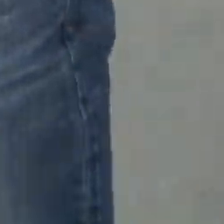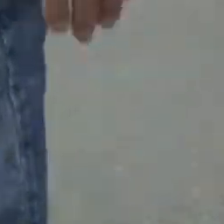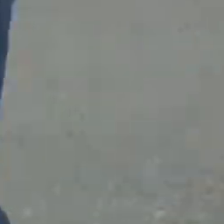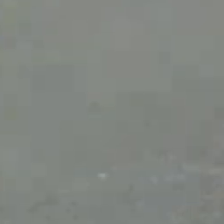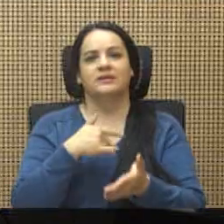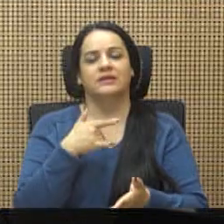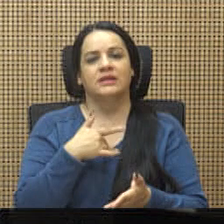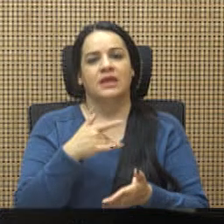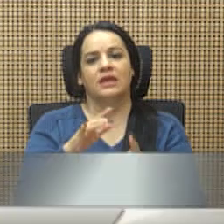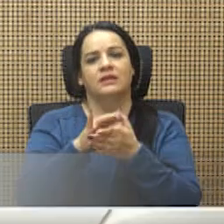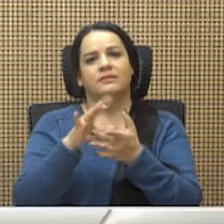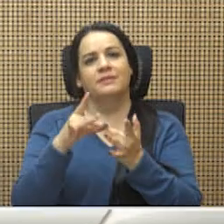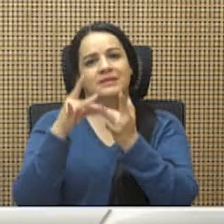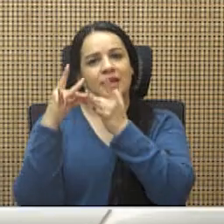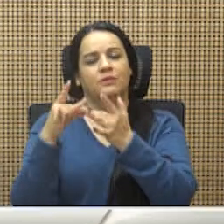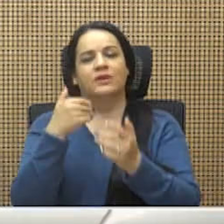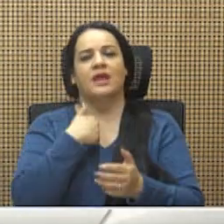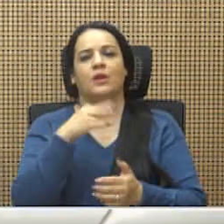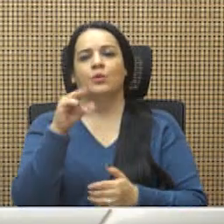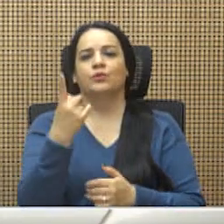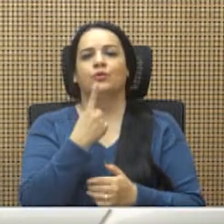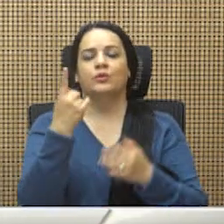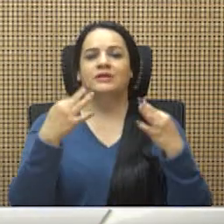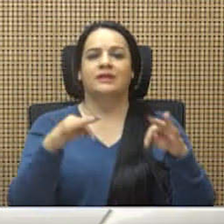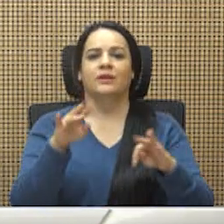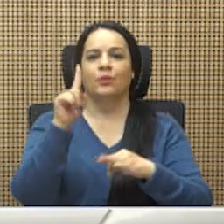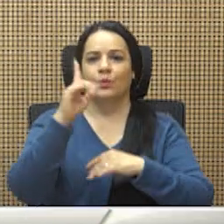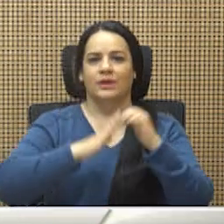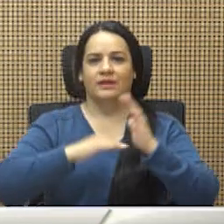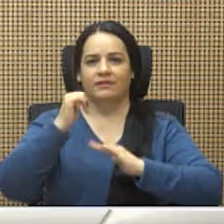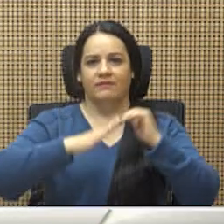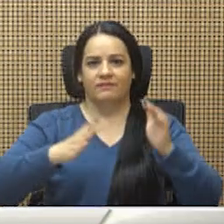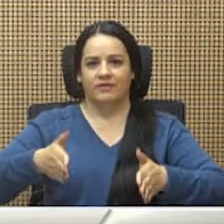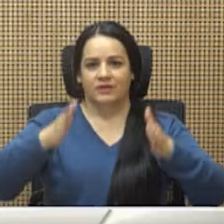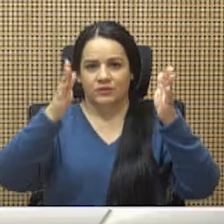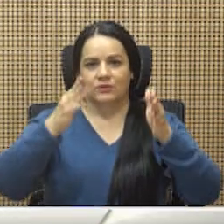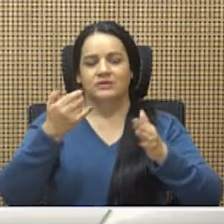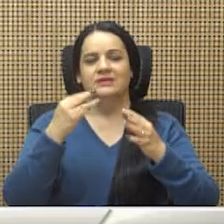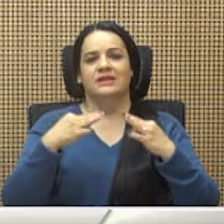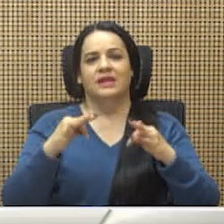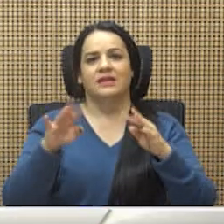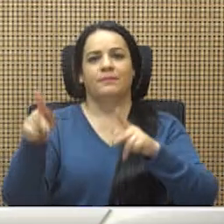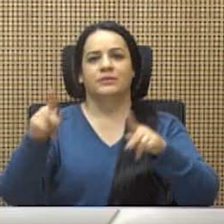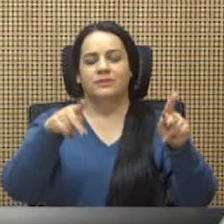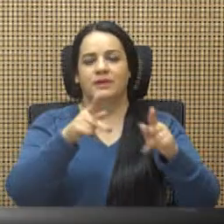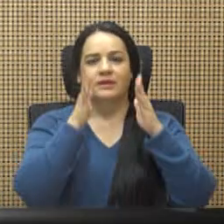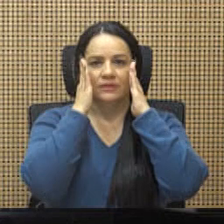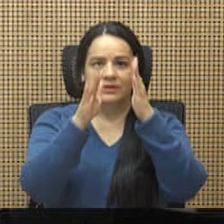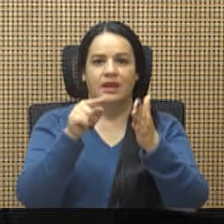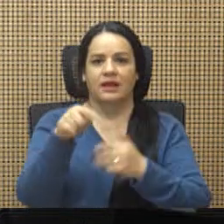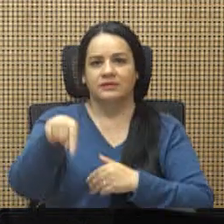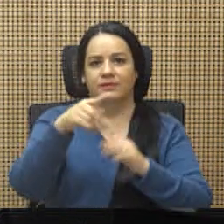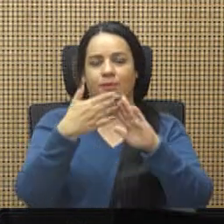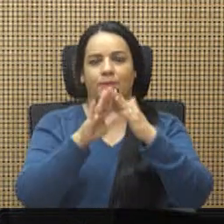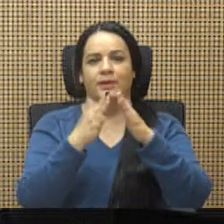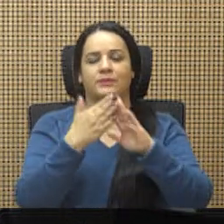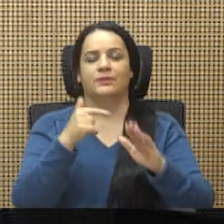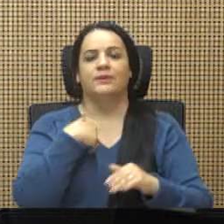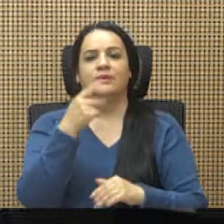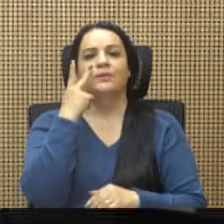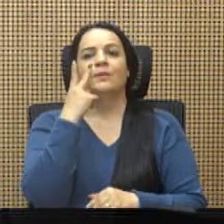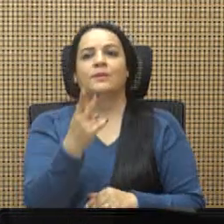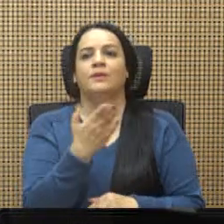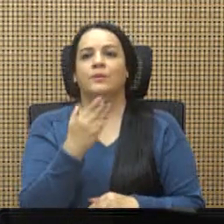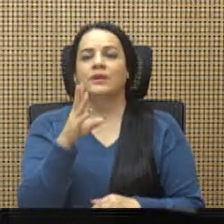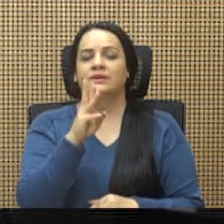entre otros Porque no solo se trata de un edificio se trata de las personas que atienden a esas poblaciones y yo estaba viendo que el